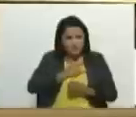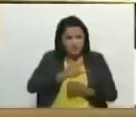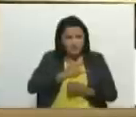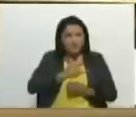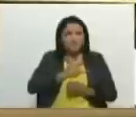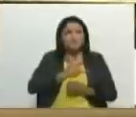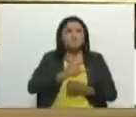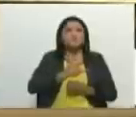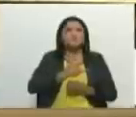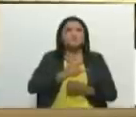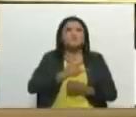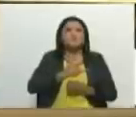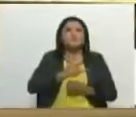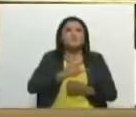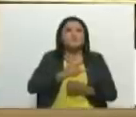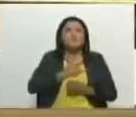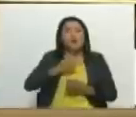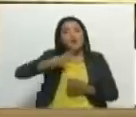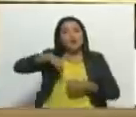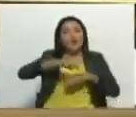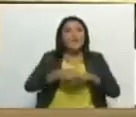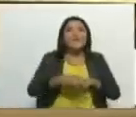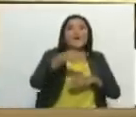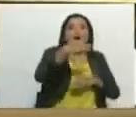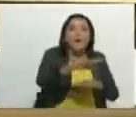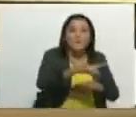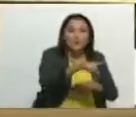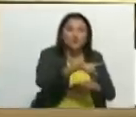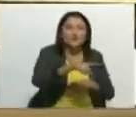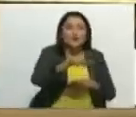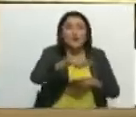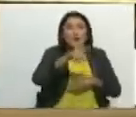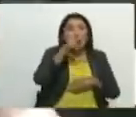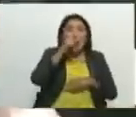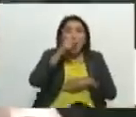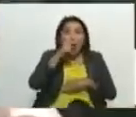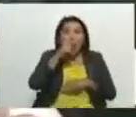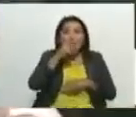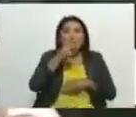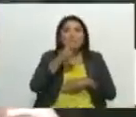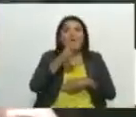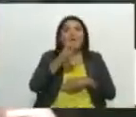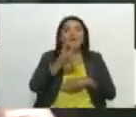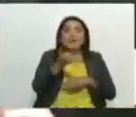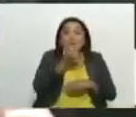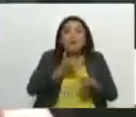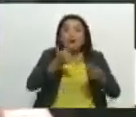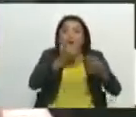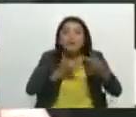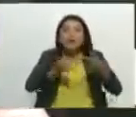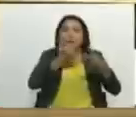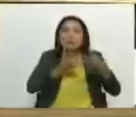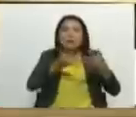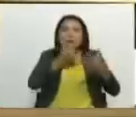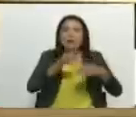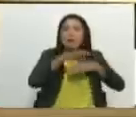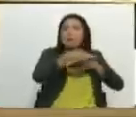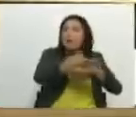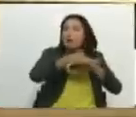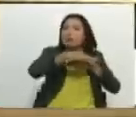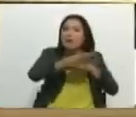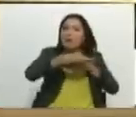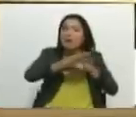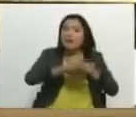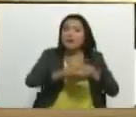y fue que lo dejamos correr mucho. Lo dejamos rodar demasiado cuando